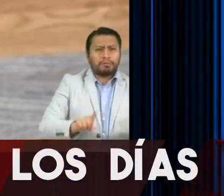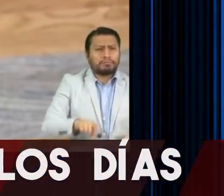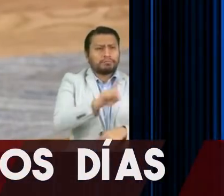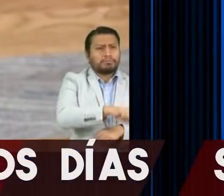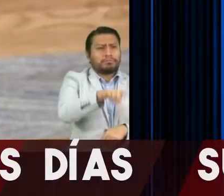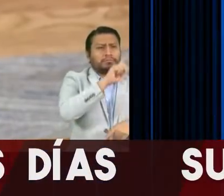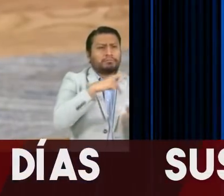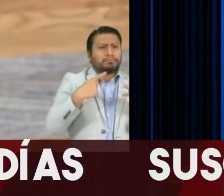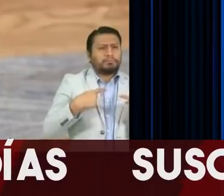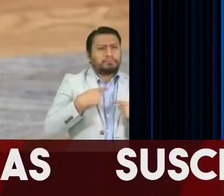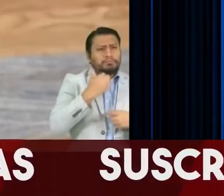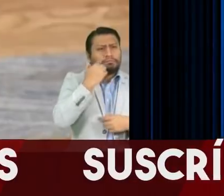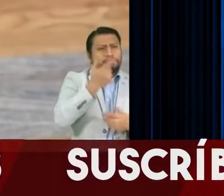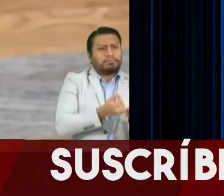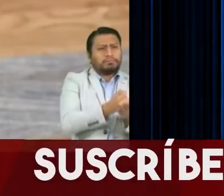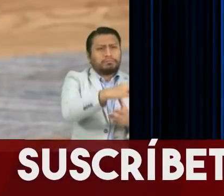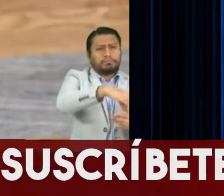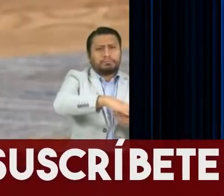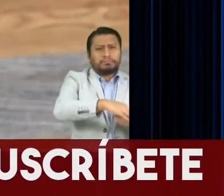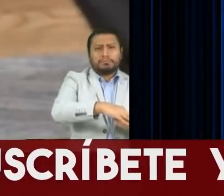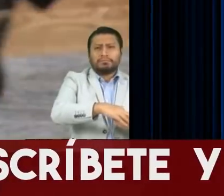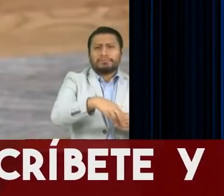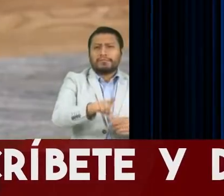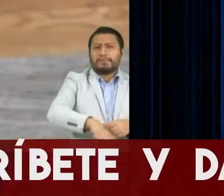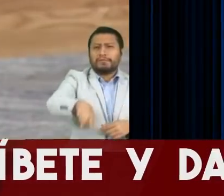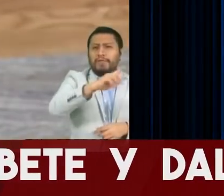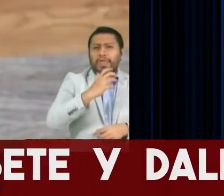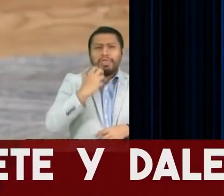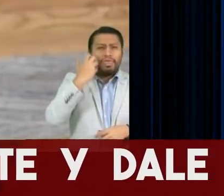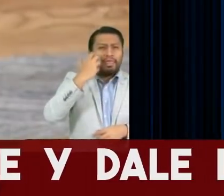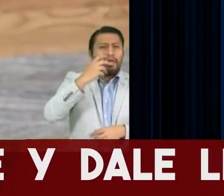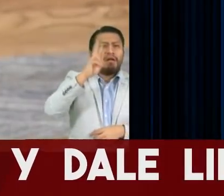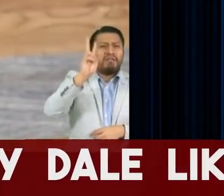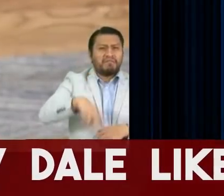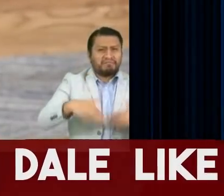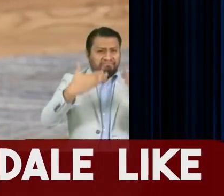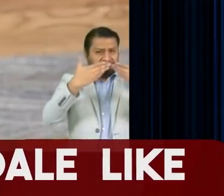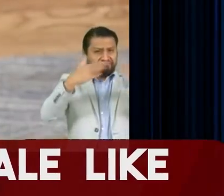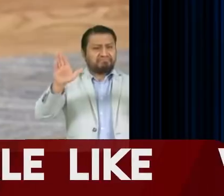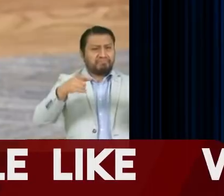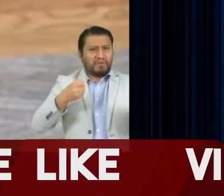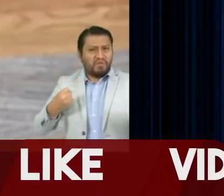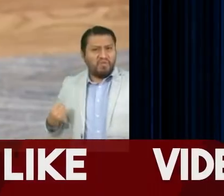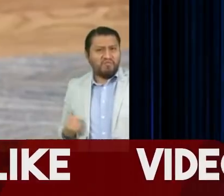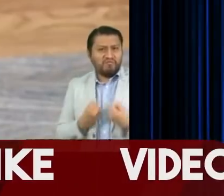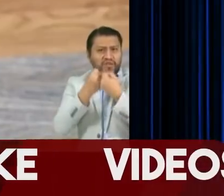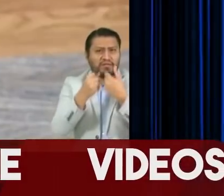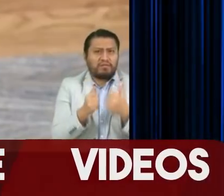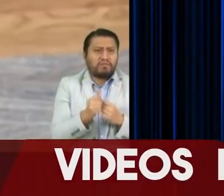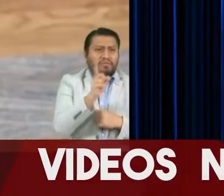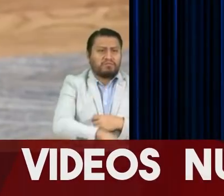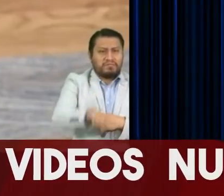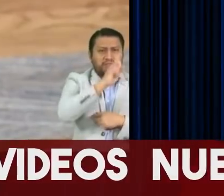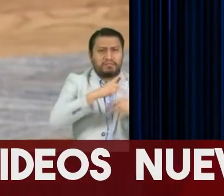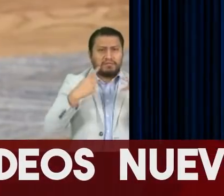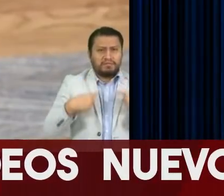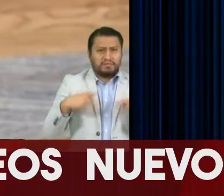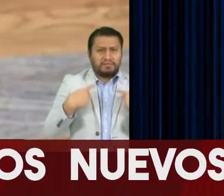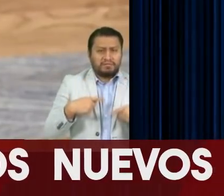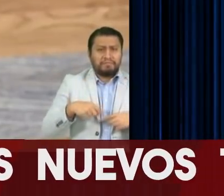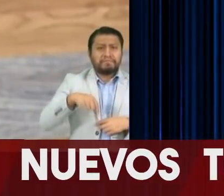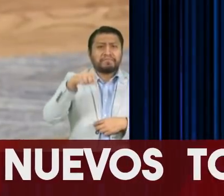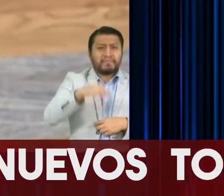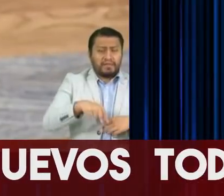pueblo a enfrentar al pueblo abierta y directamente. La mayoría de este